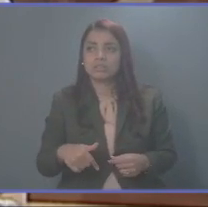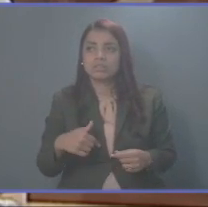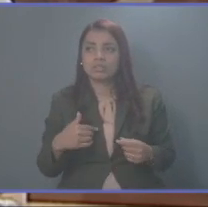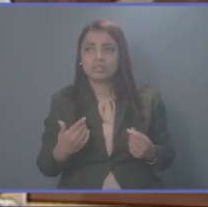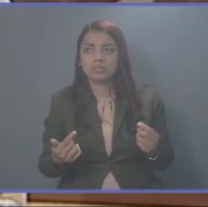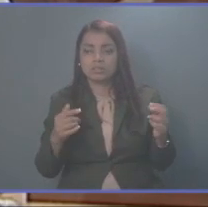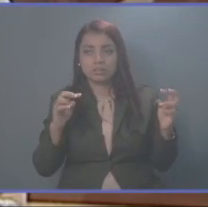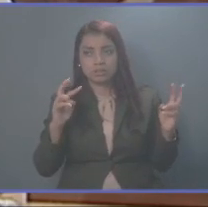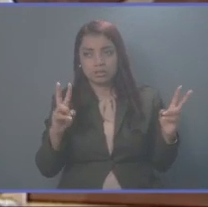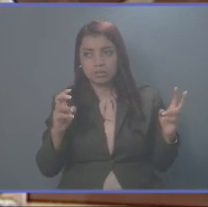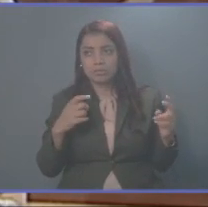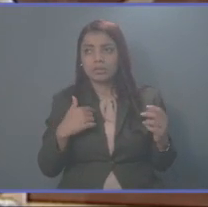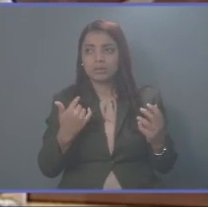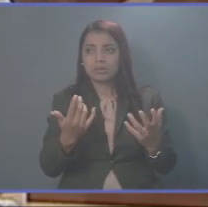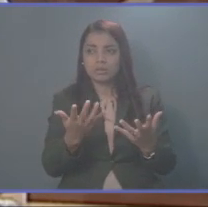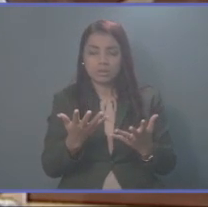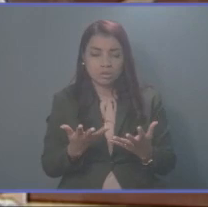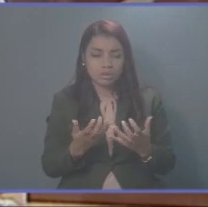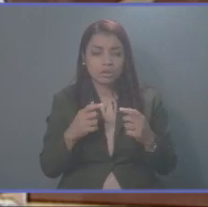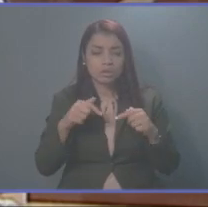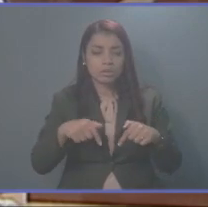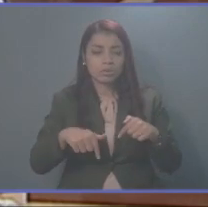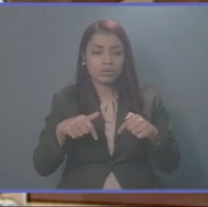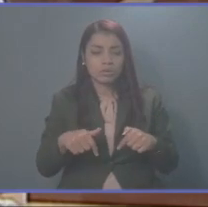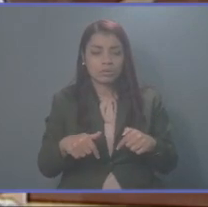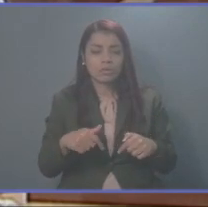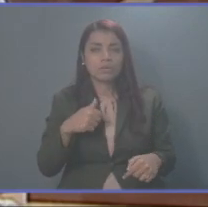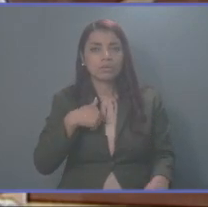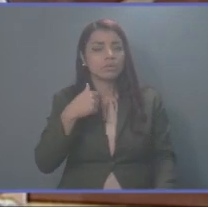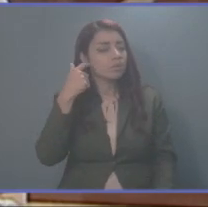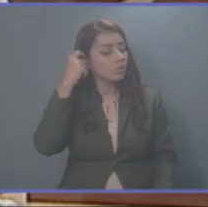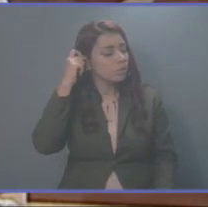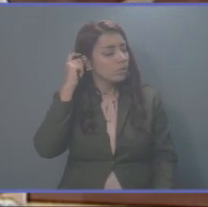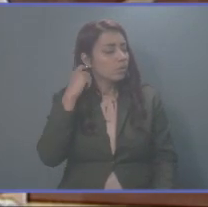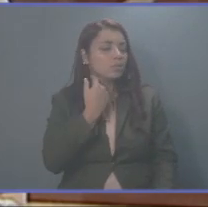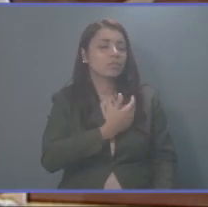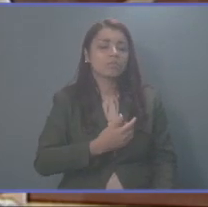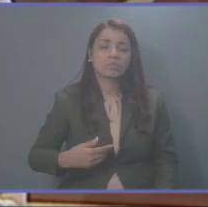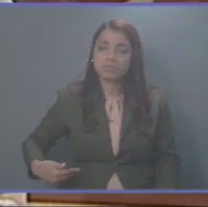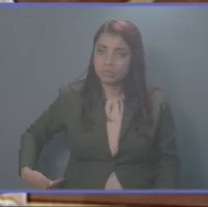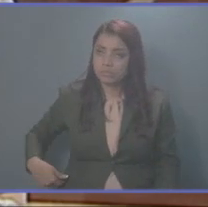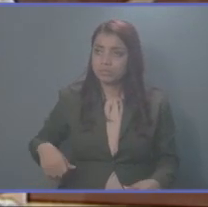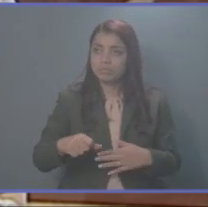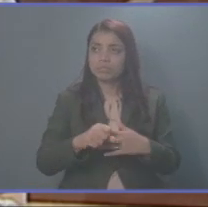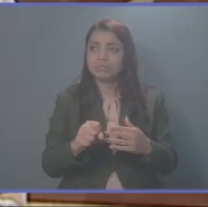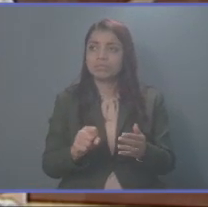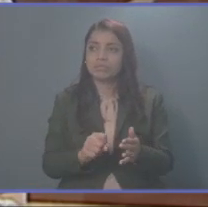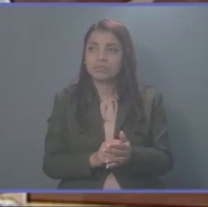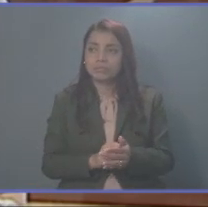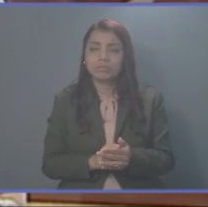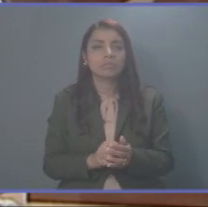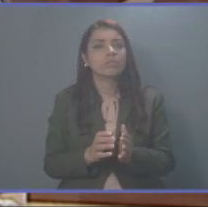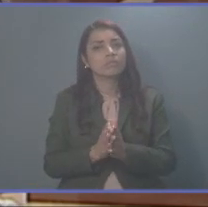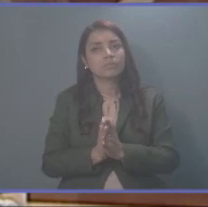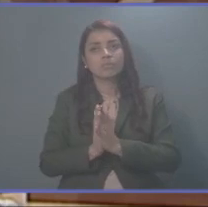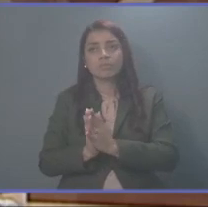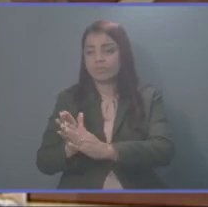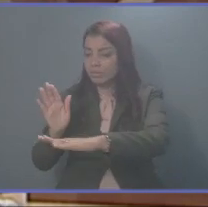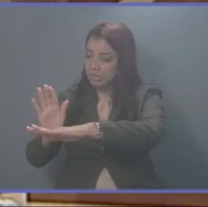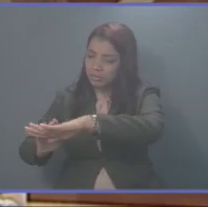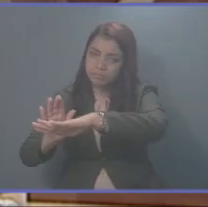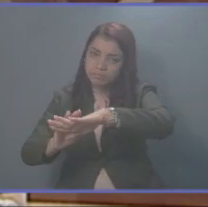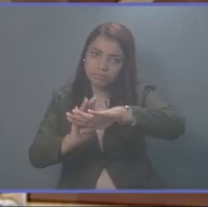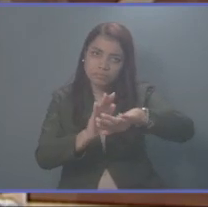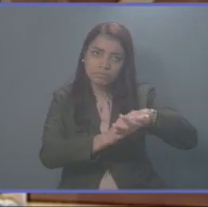sentido, quisiera en esta ocasión, como presidente de la Asamblea Legislativa, hacer un llamado a la